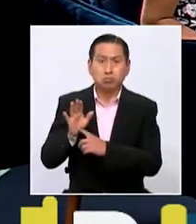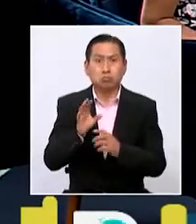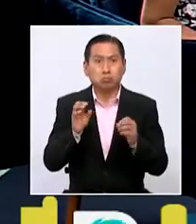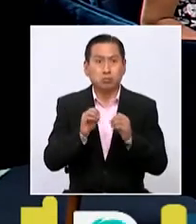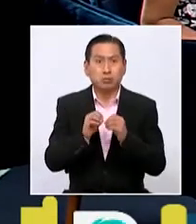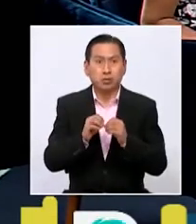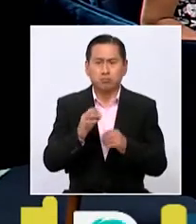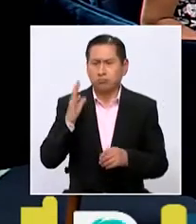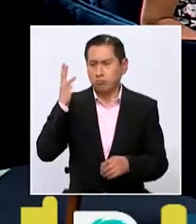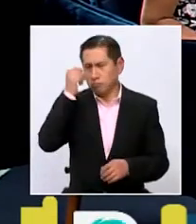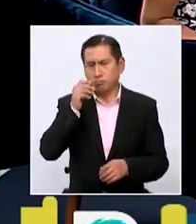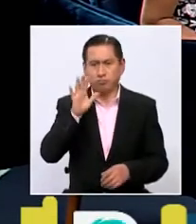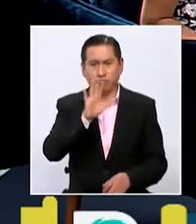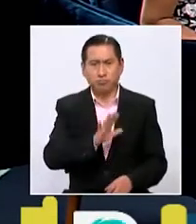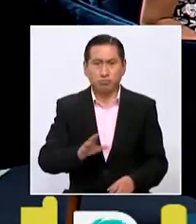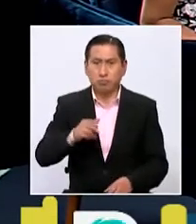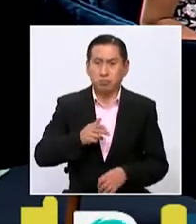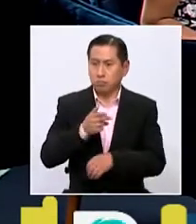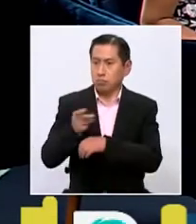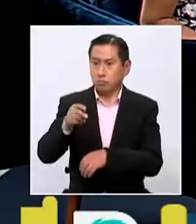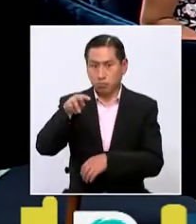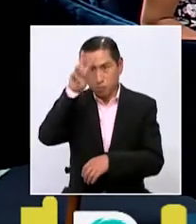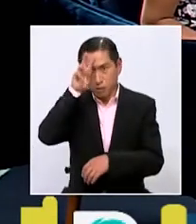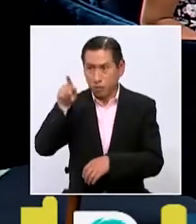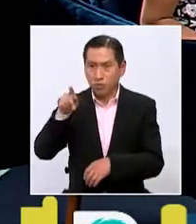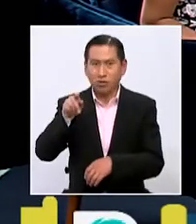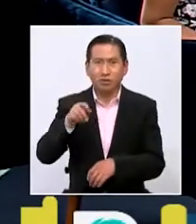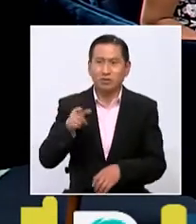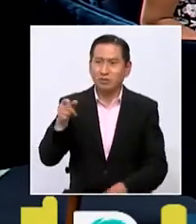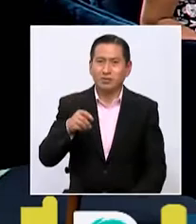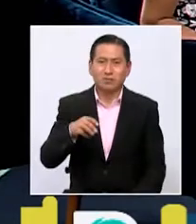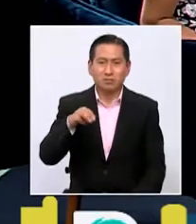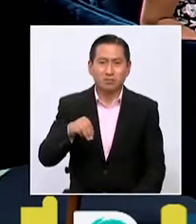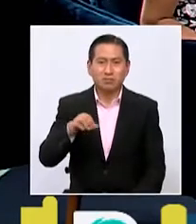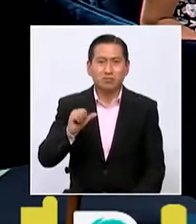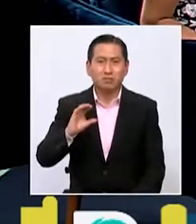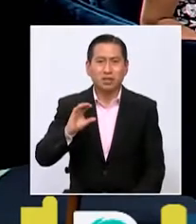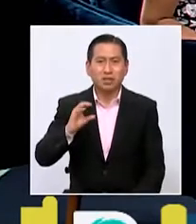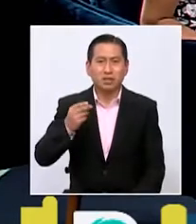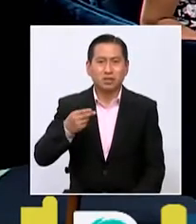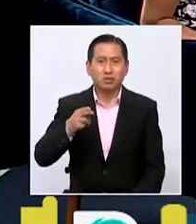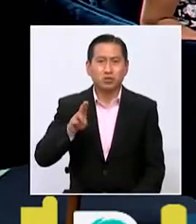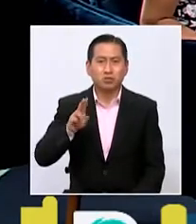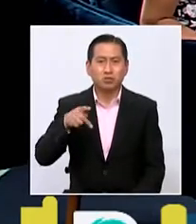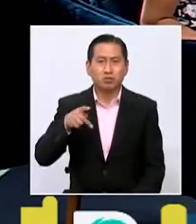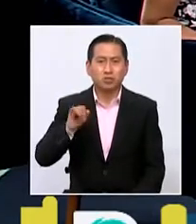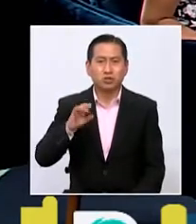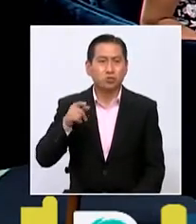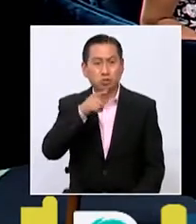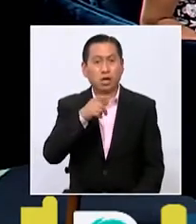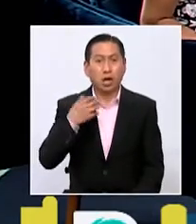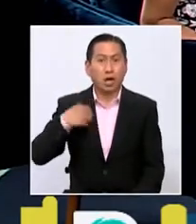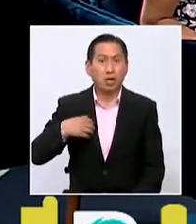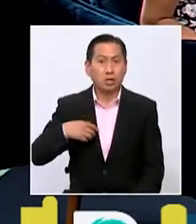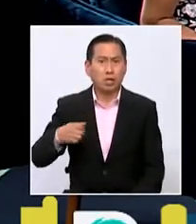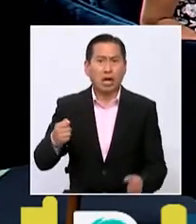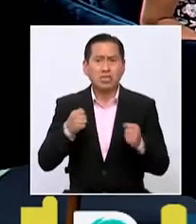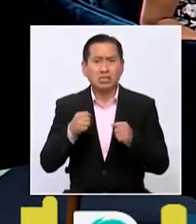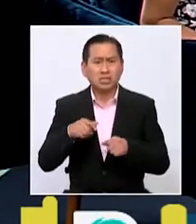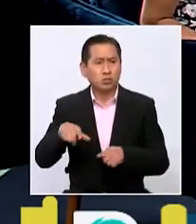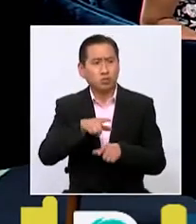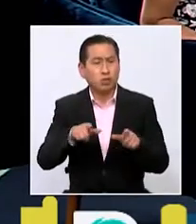grandes bellezas de la región. Vamos a grabar en Perú, en Machu Picchu. Vamos a estar en la Argentina, vamos a mostrar los glaciales. Pero no